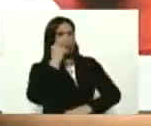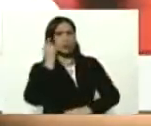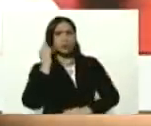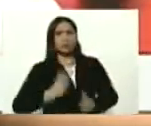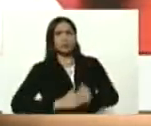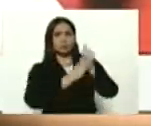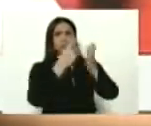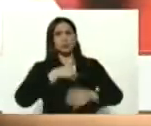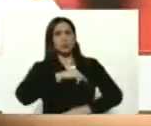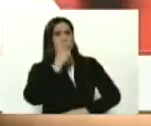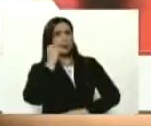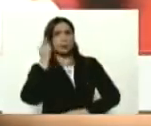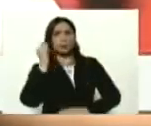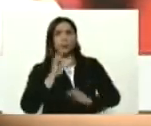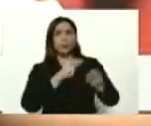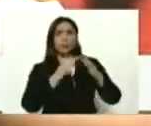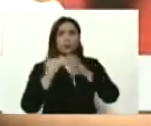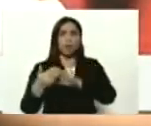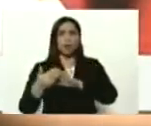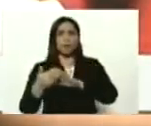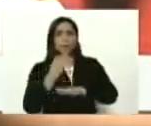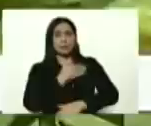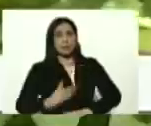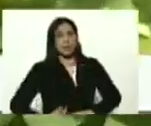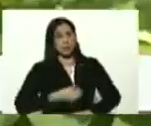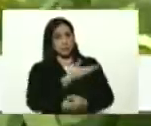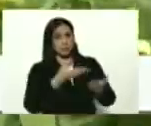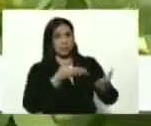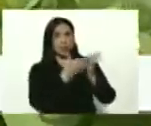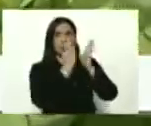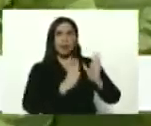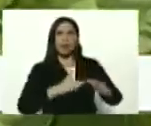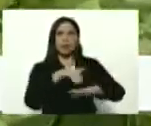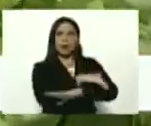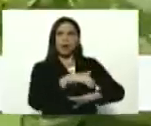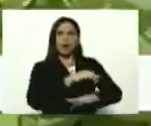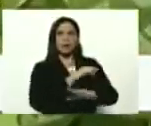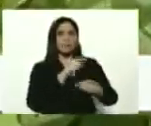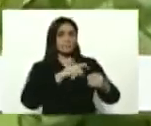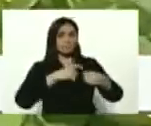lideresas de nuestras comunidades. Presidente, esta escuela de calle está